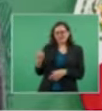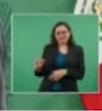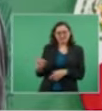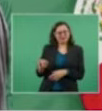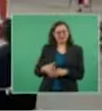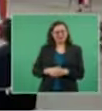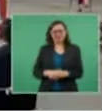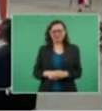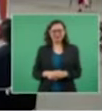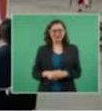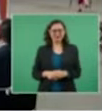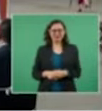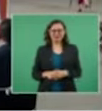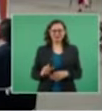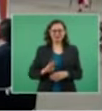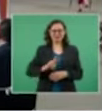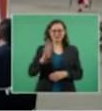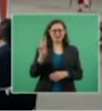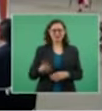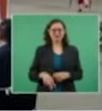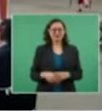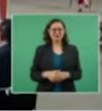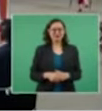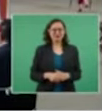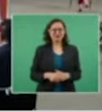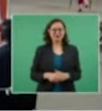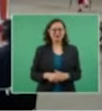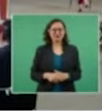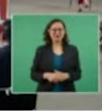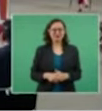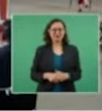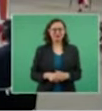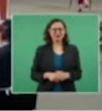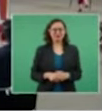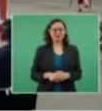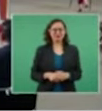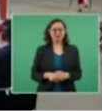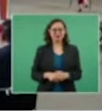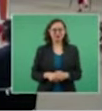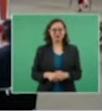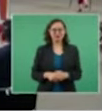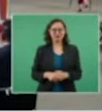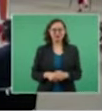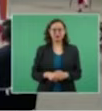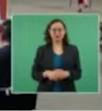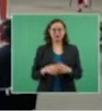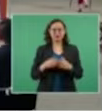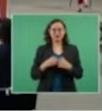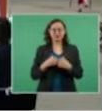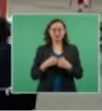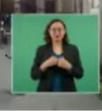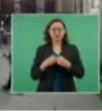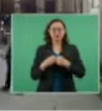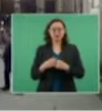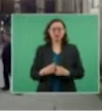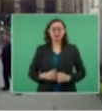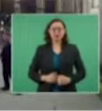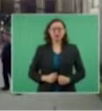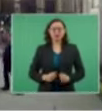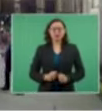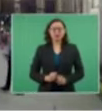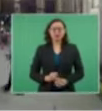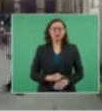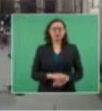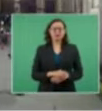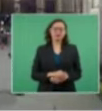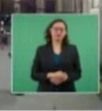que se difunda es sumamente delicado, pues va contra lo que es la esencia de la opinión pública democrática. Si hay algo impreciso o falso, Pepe, que